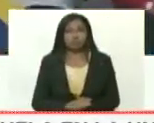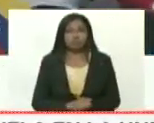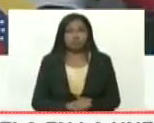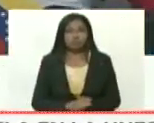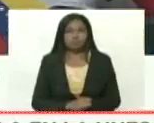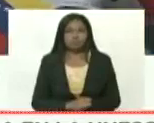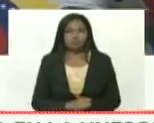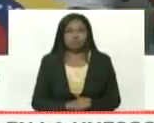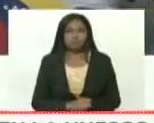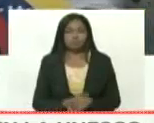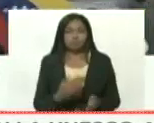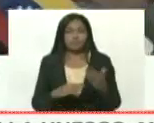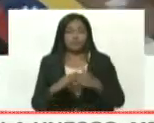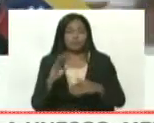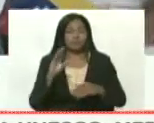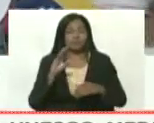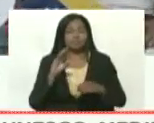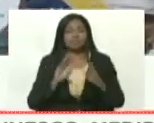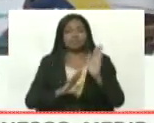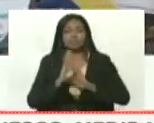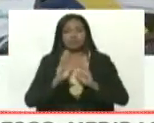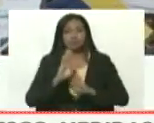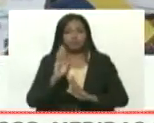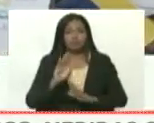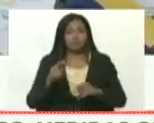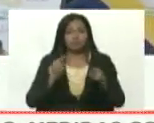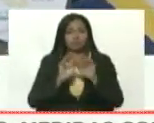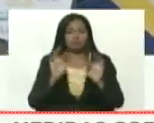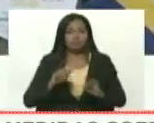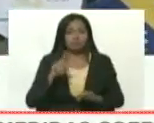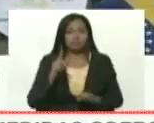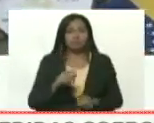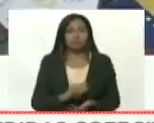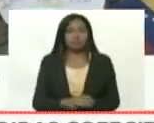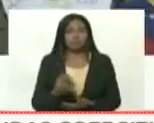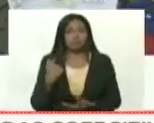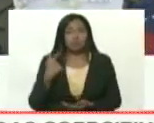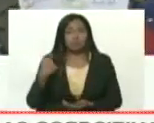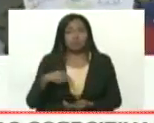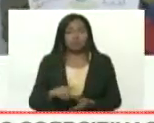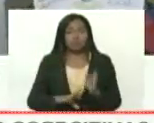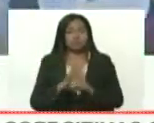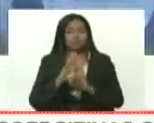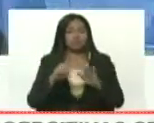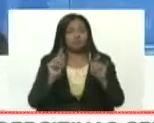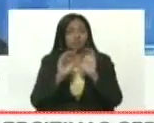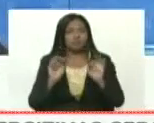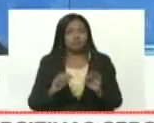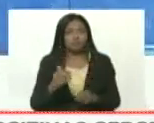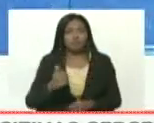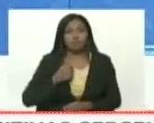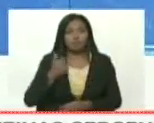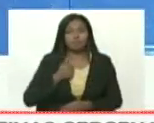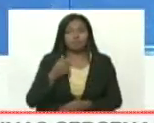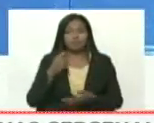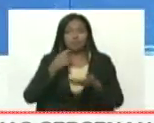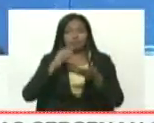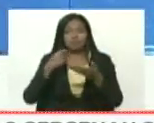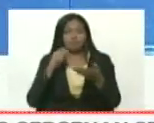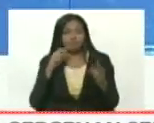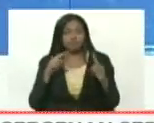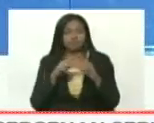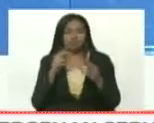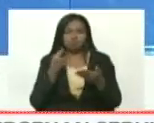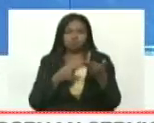que vamos desarrollando y que tenemos que seguir desarrollando. Fíjate, voy a aprovechar para firmar un punto de